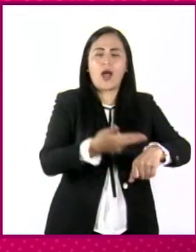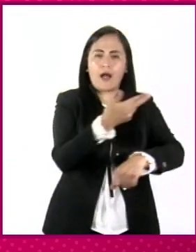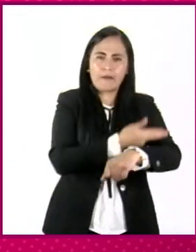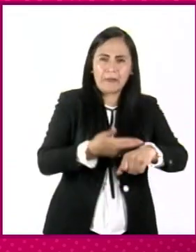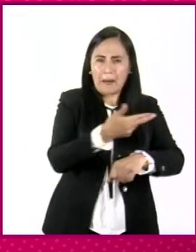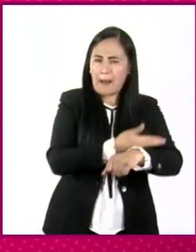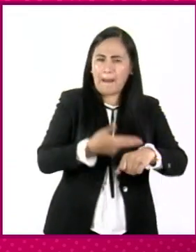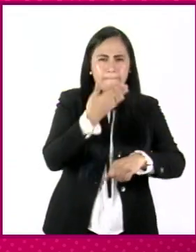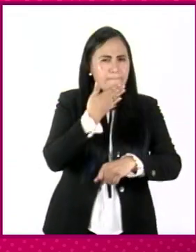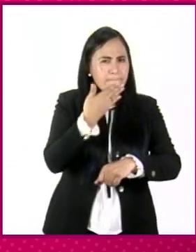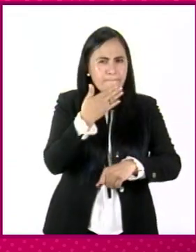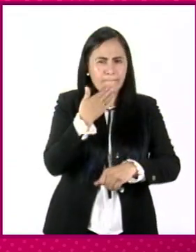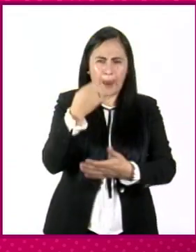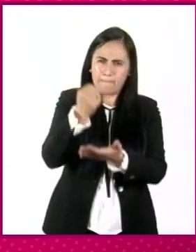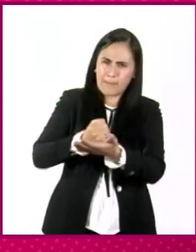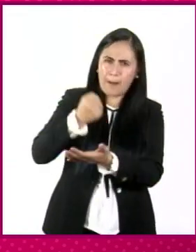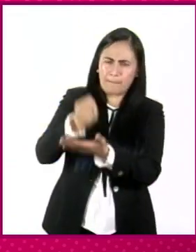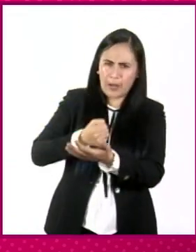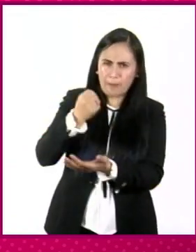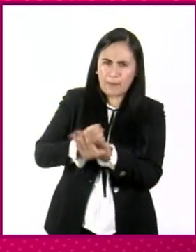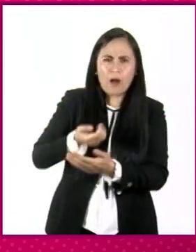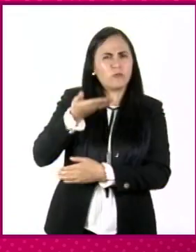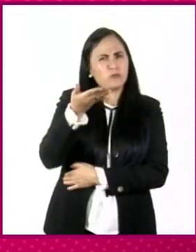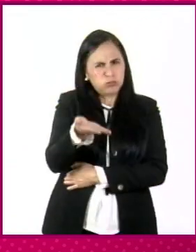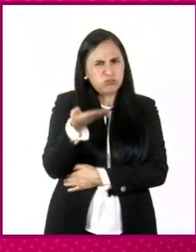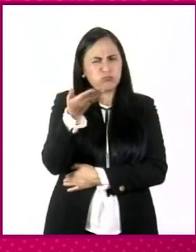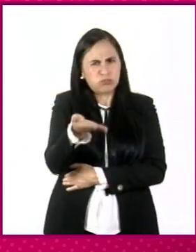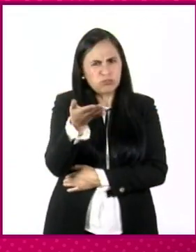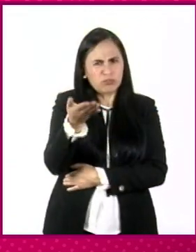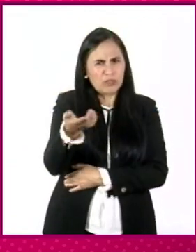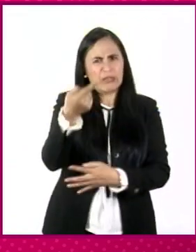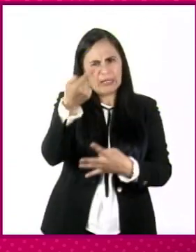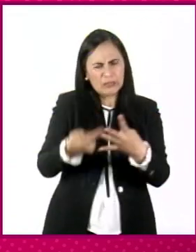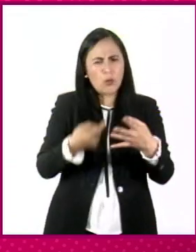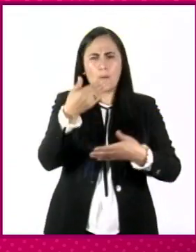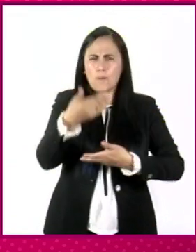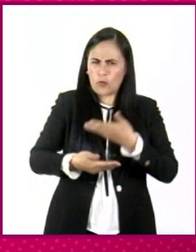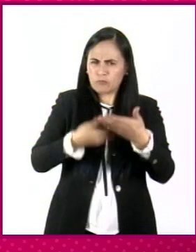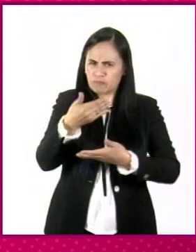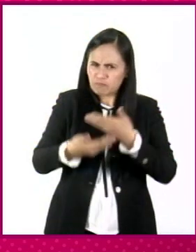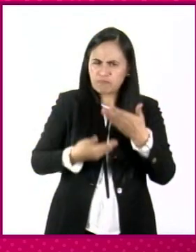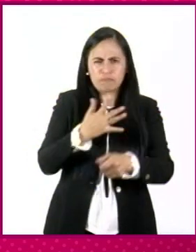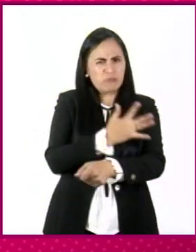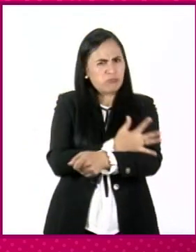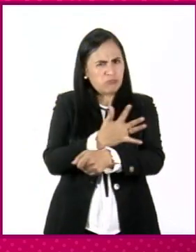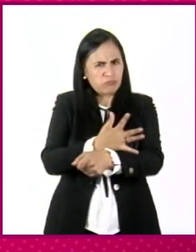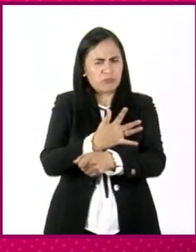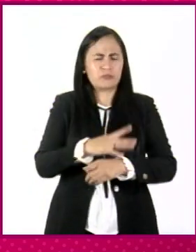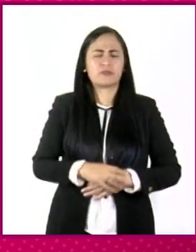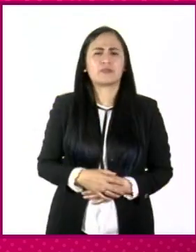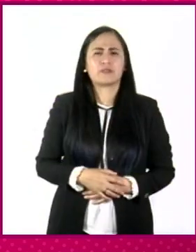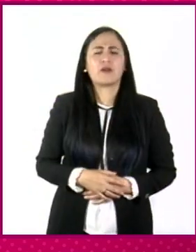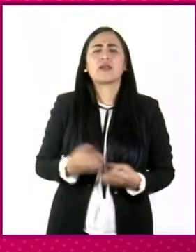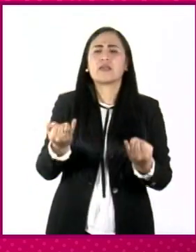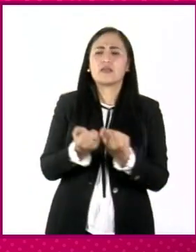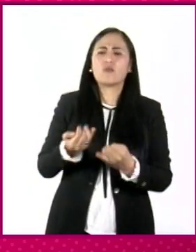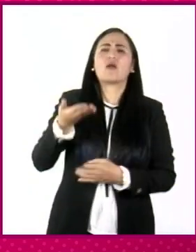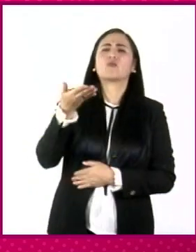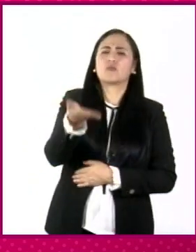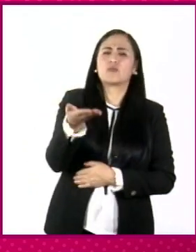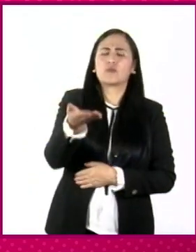organizada que solicita que se lleve a cabo este tipo de procesos. Y también puede ser solicitada por